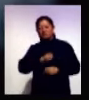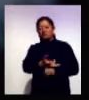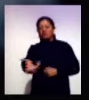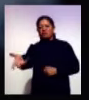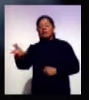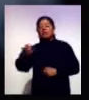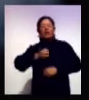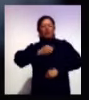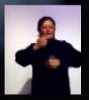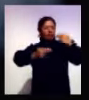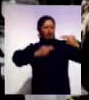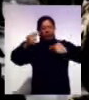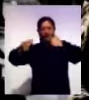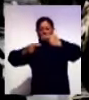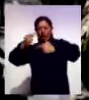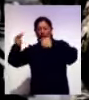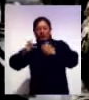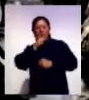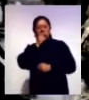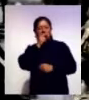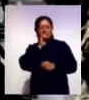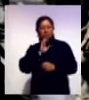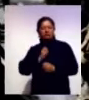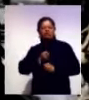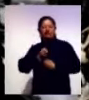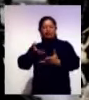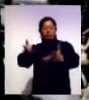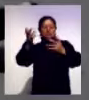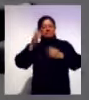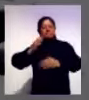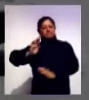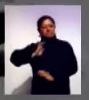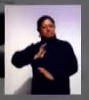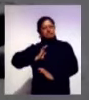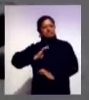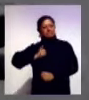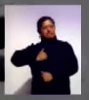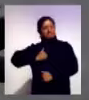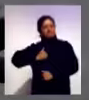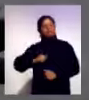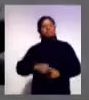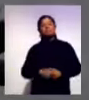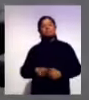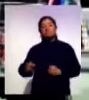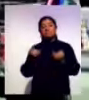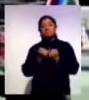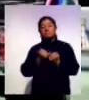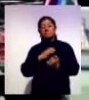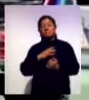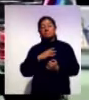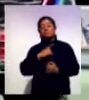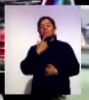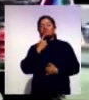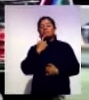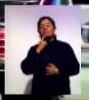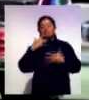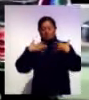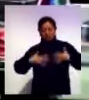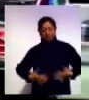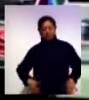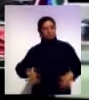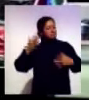el ejército de Bolivia. Además de portar los ataúdes, los manifestantes traían una muñeca de trapo con peluca, a